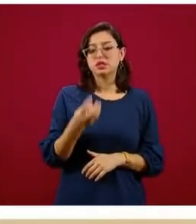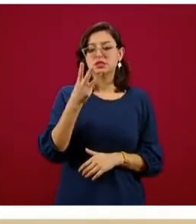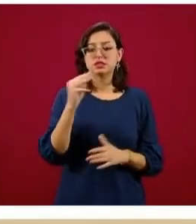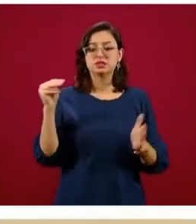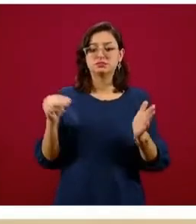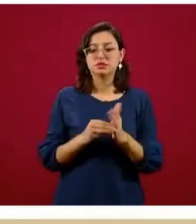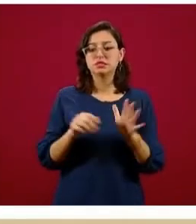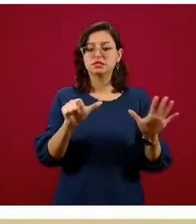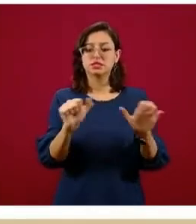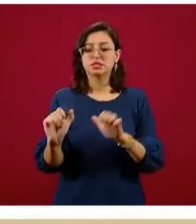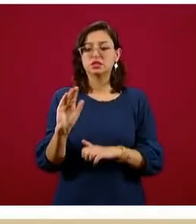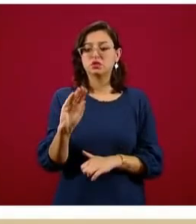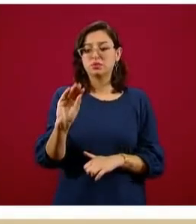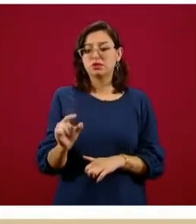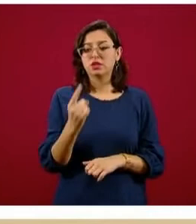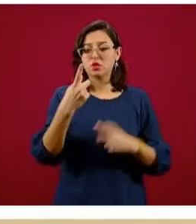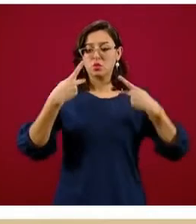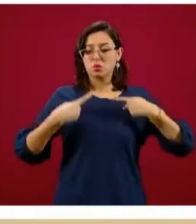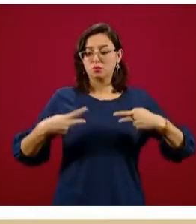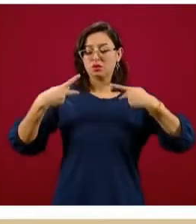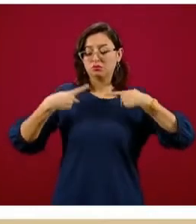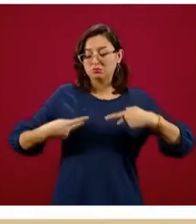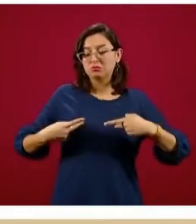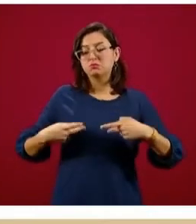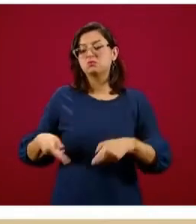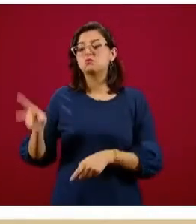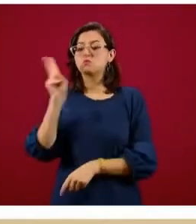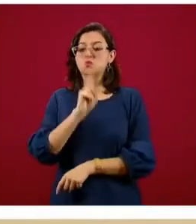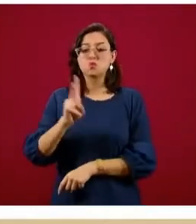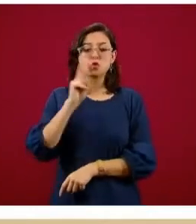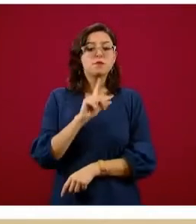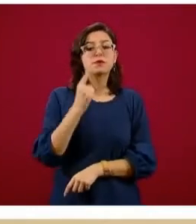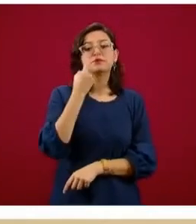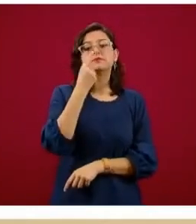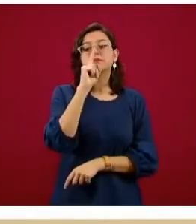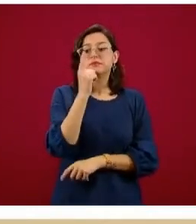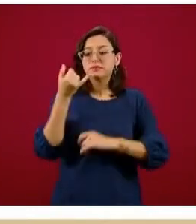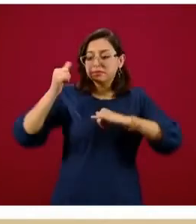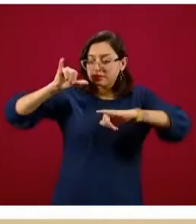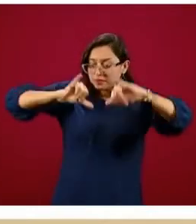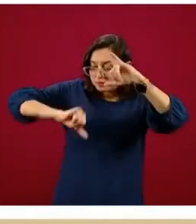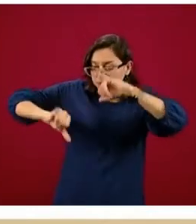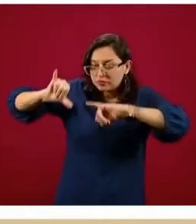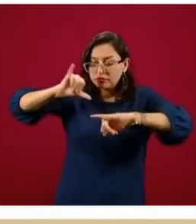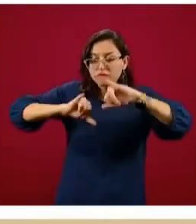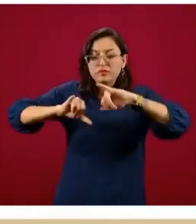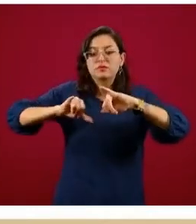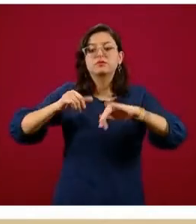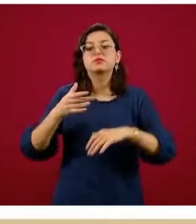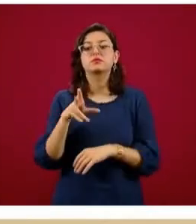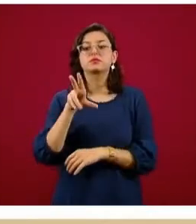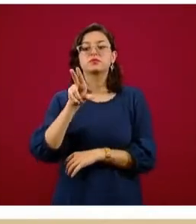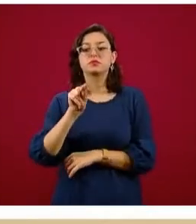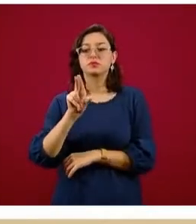163.600 las personas que han ingresado a protocolo de estudio. De este número,